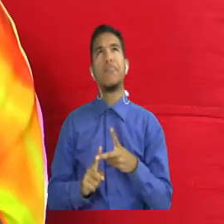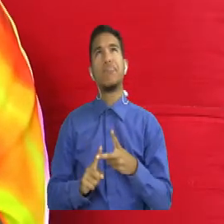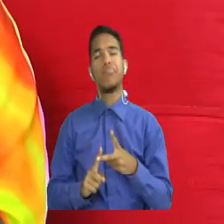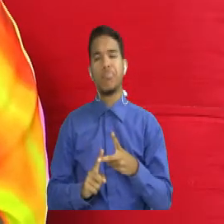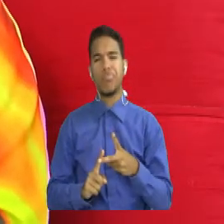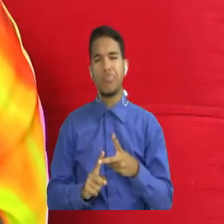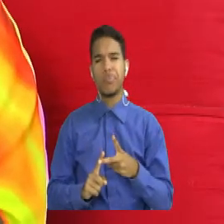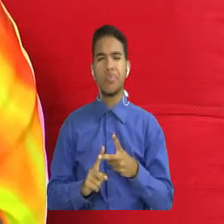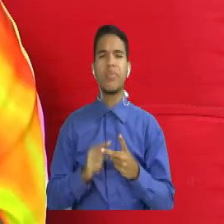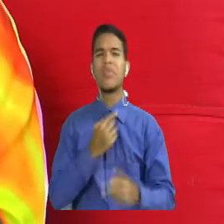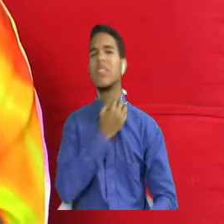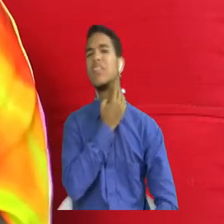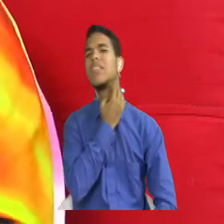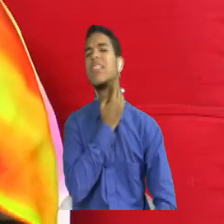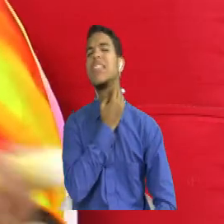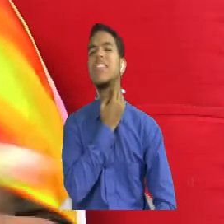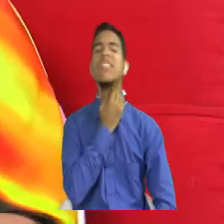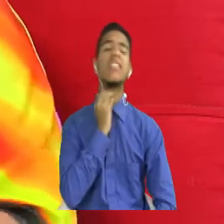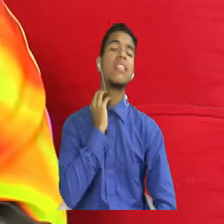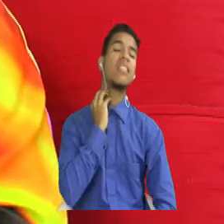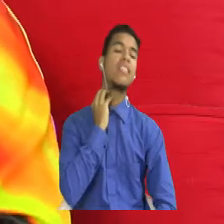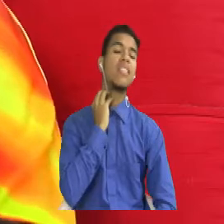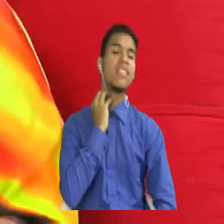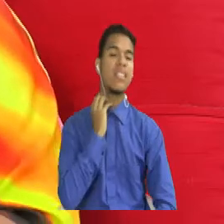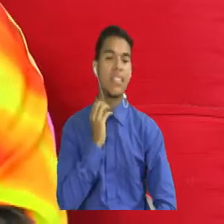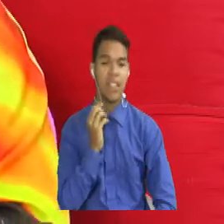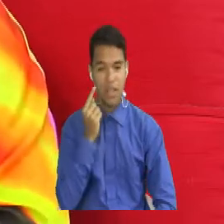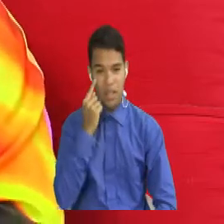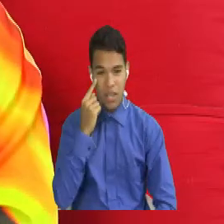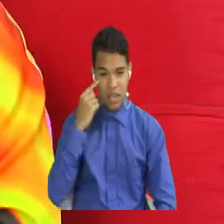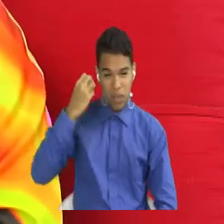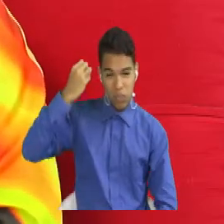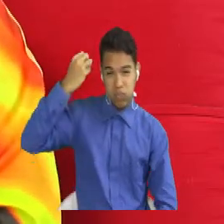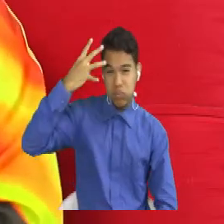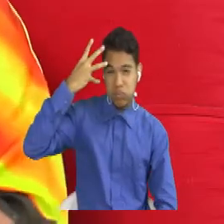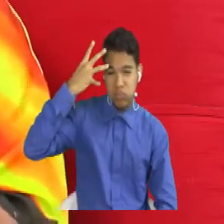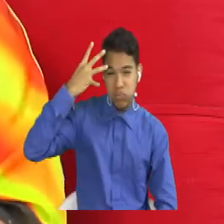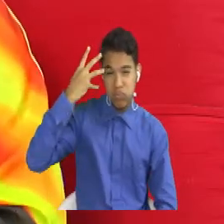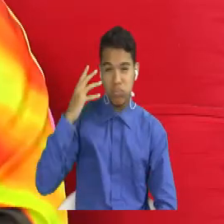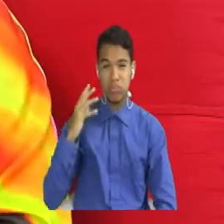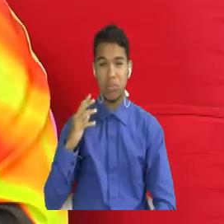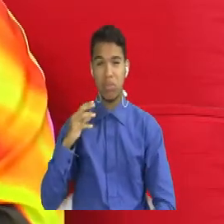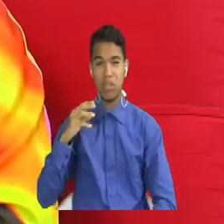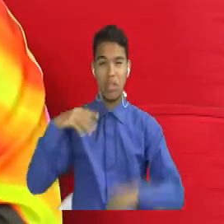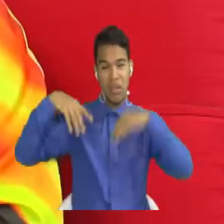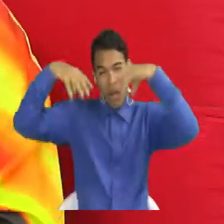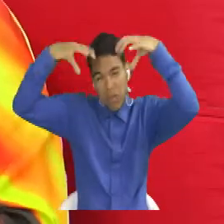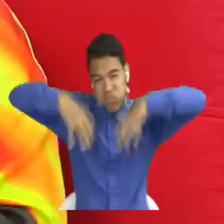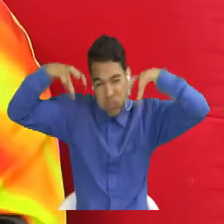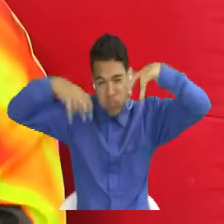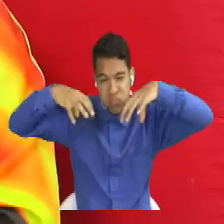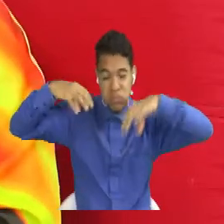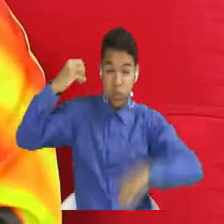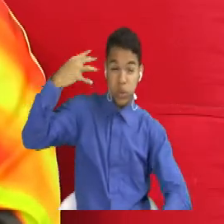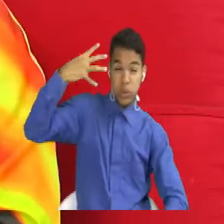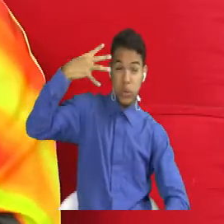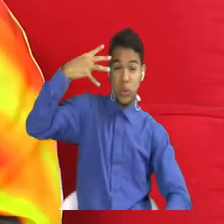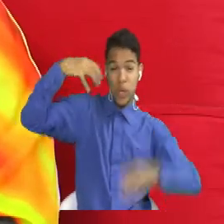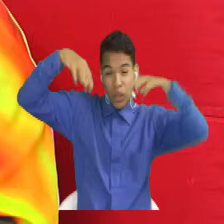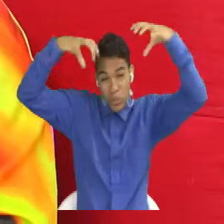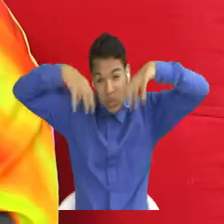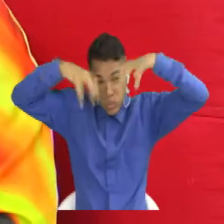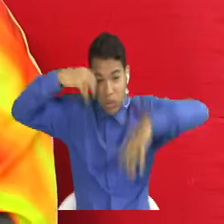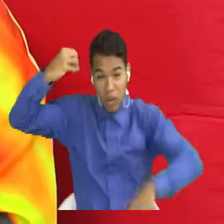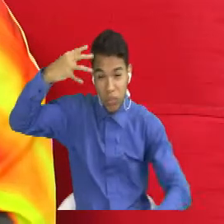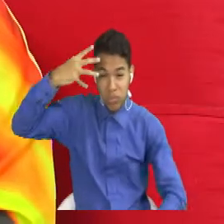el cuello, pueden aparecer hongos. Ahorita, pues, con estos climas que son tan cambiantes, esta es la temporada donde suelen aparecer hongos por